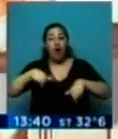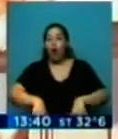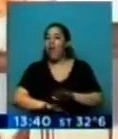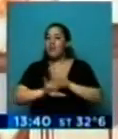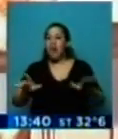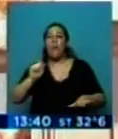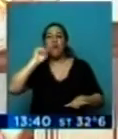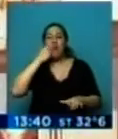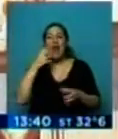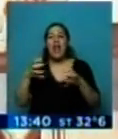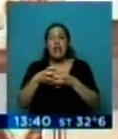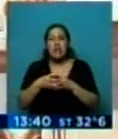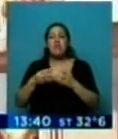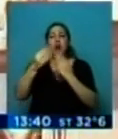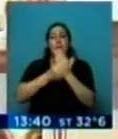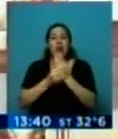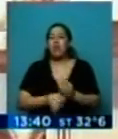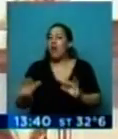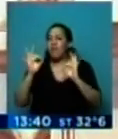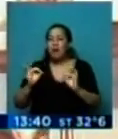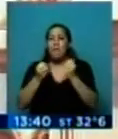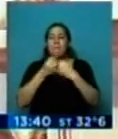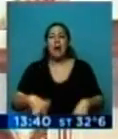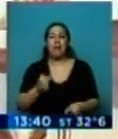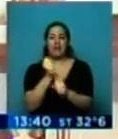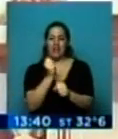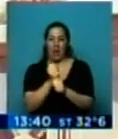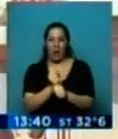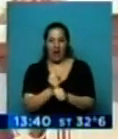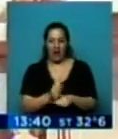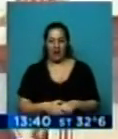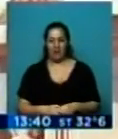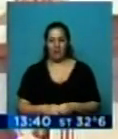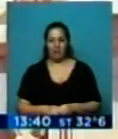gran equipo de ministros listos para empezar a trabajar.